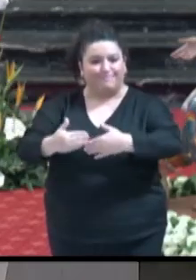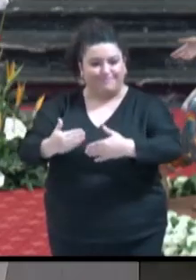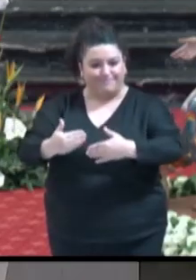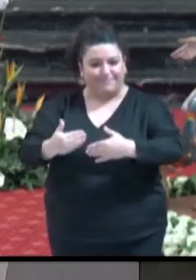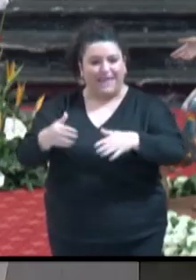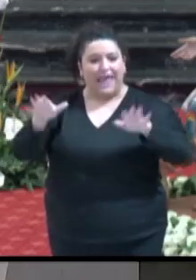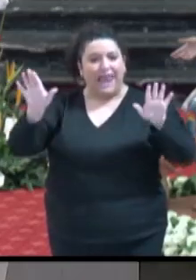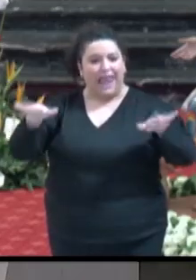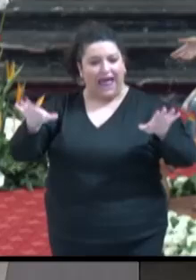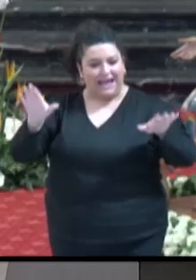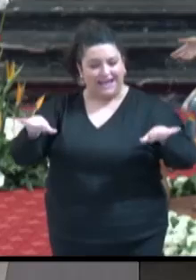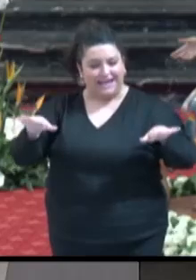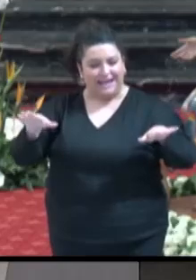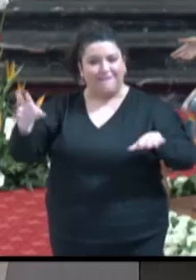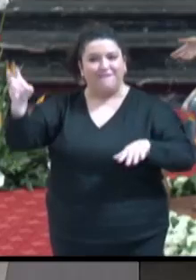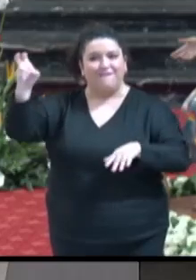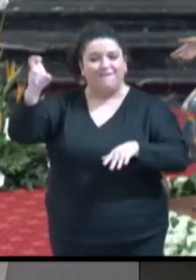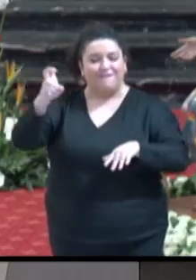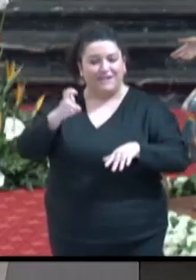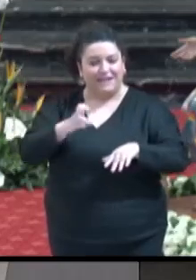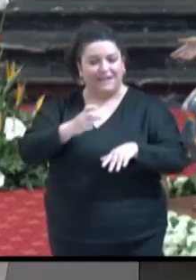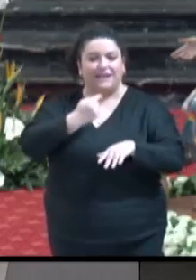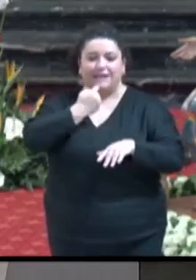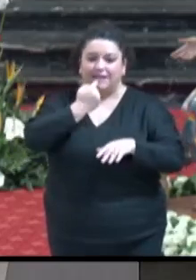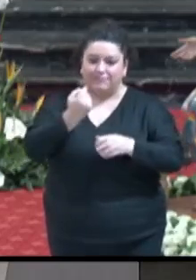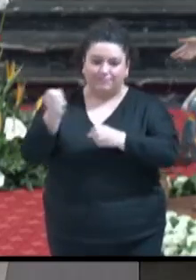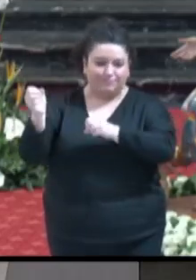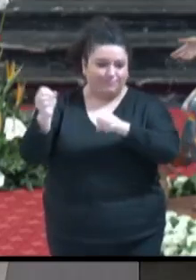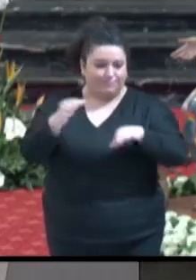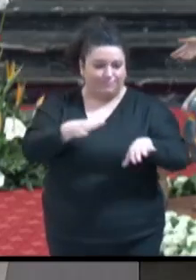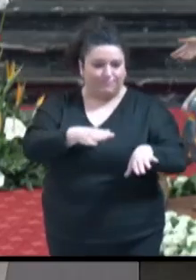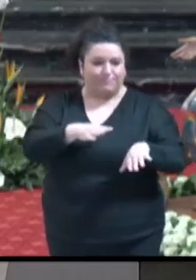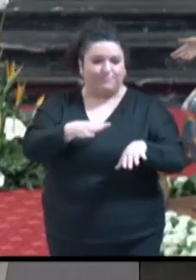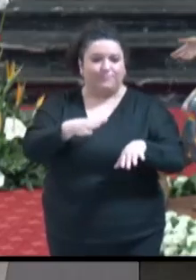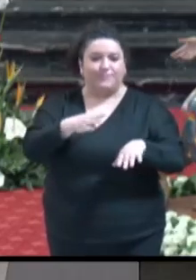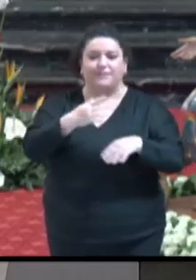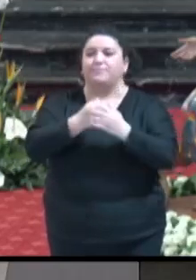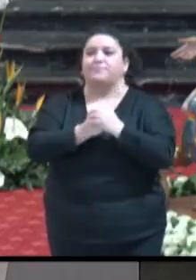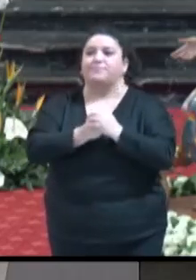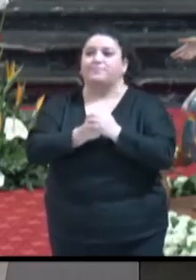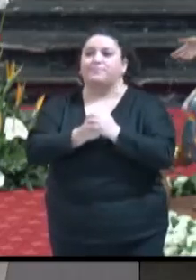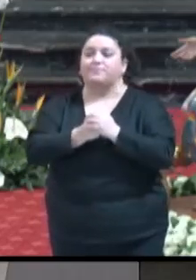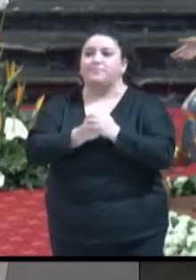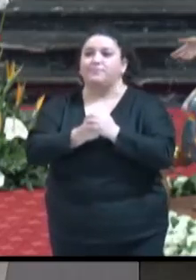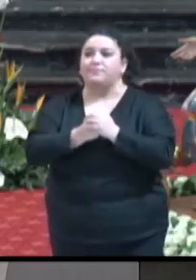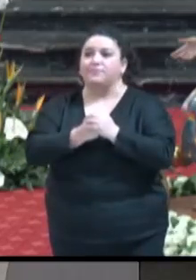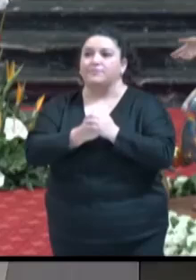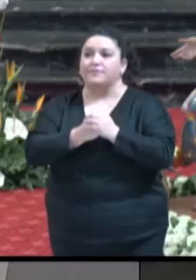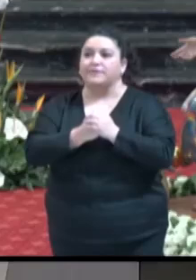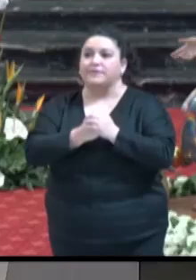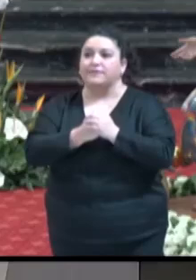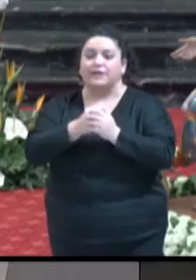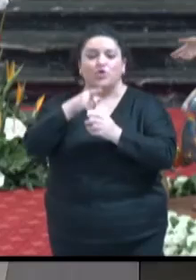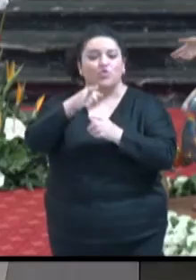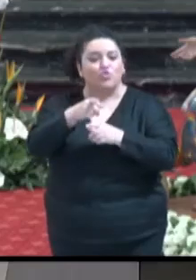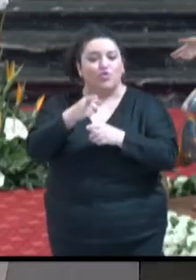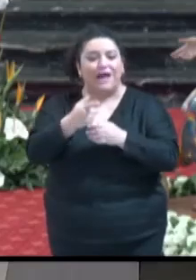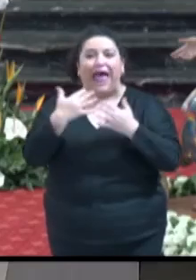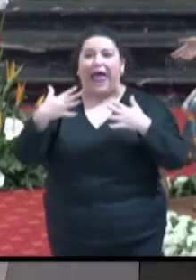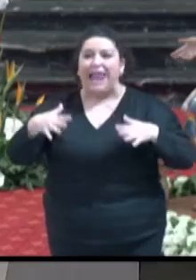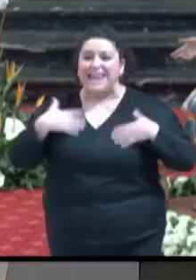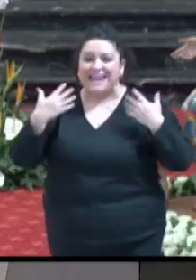el Ángel vino a decirle a María alégrate llena de